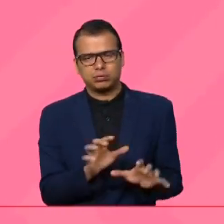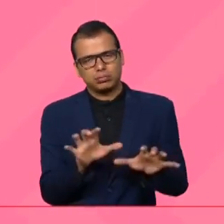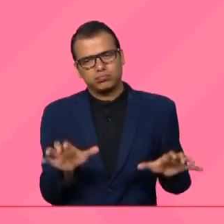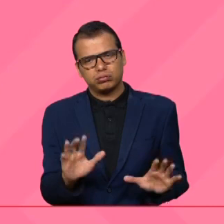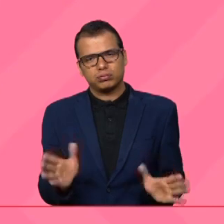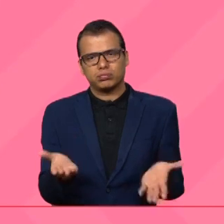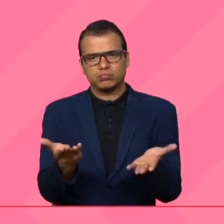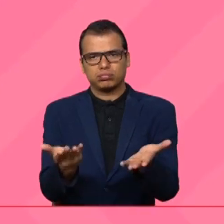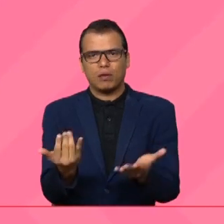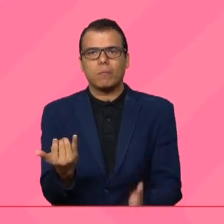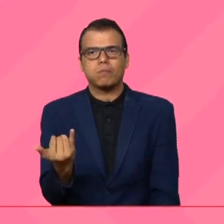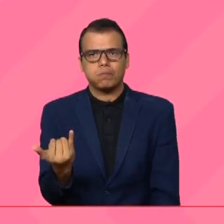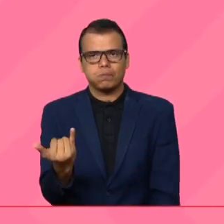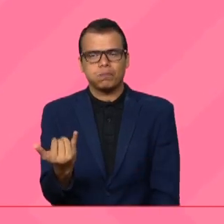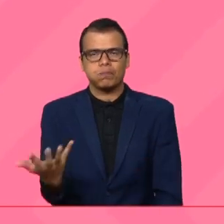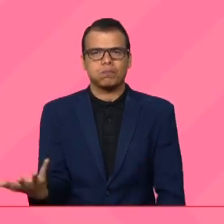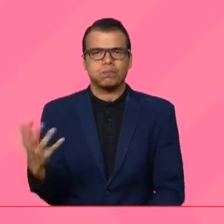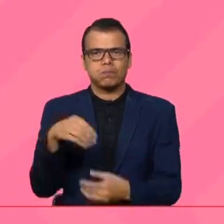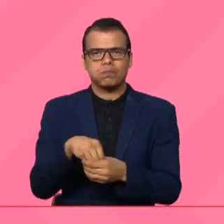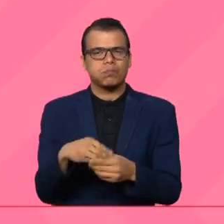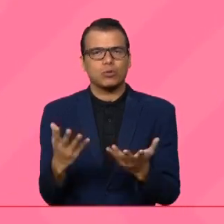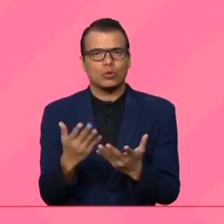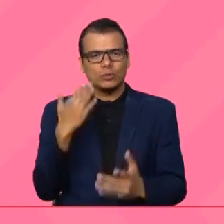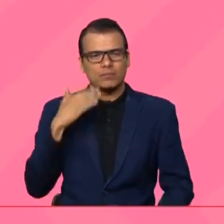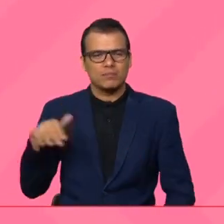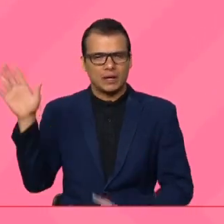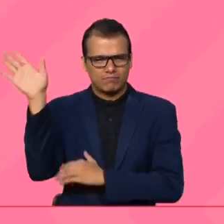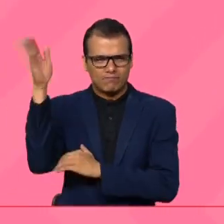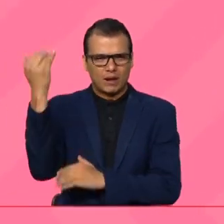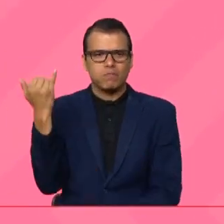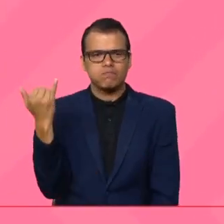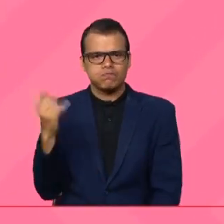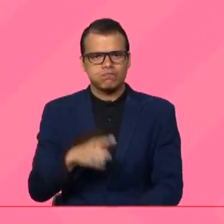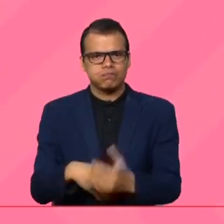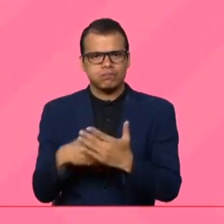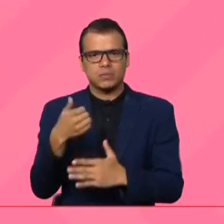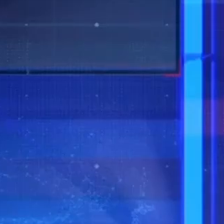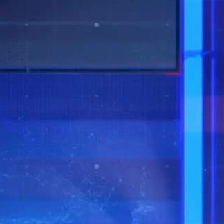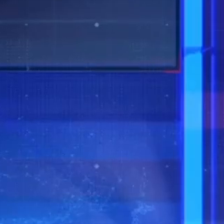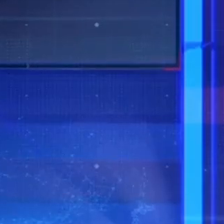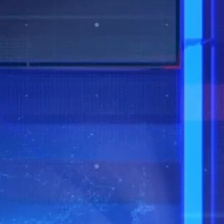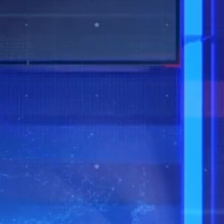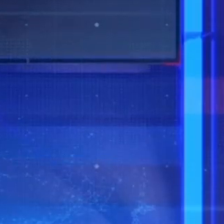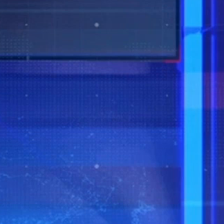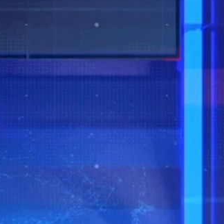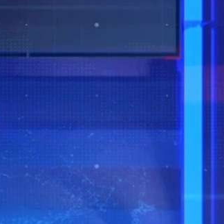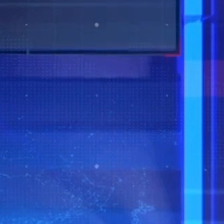durante todos estos días se ha estado desarrollando en el Parque de las Banderas desde las 10 de la mañana.